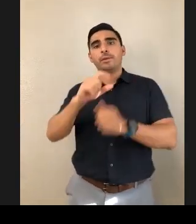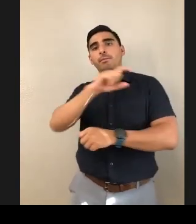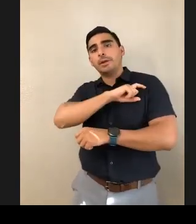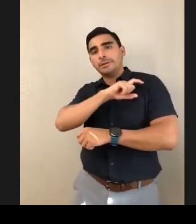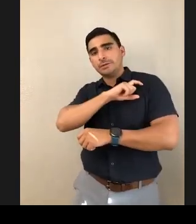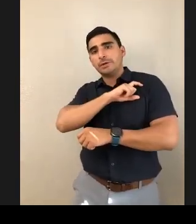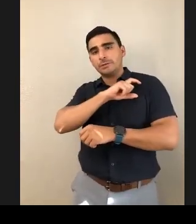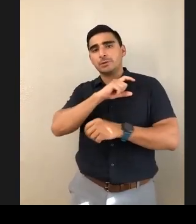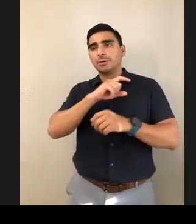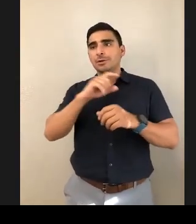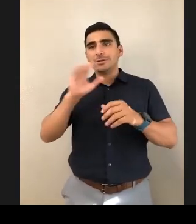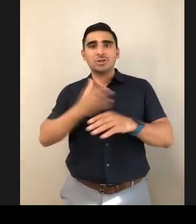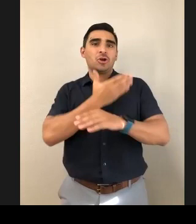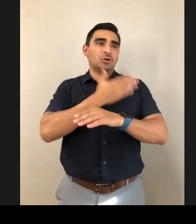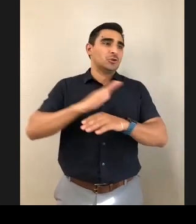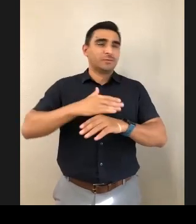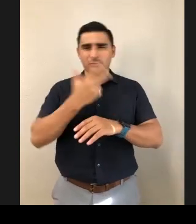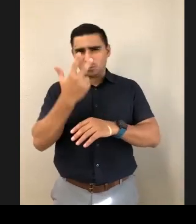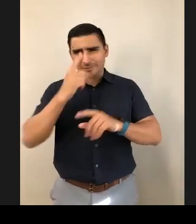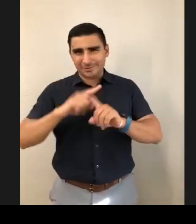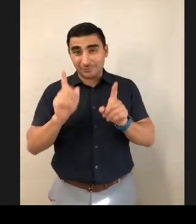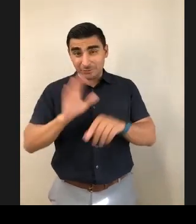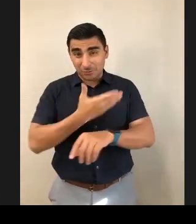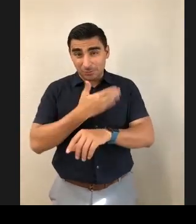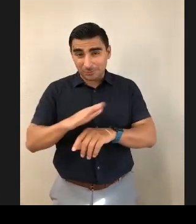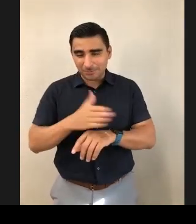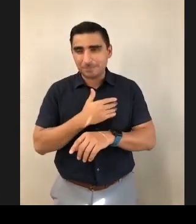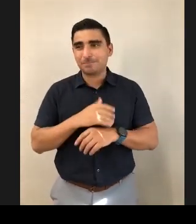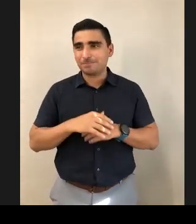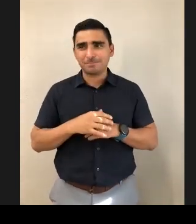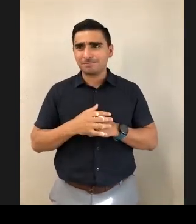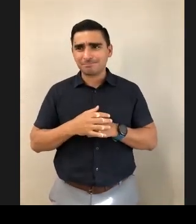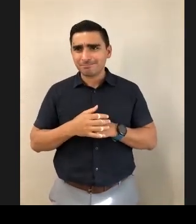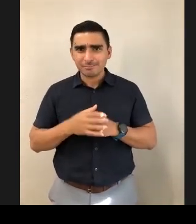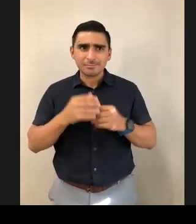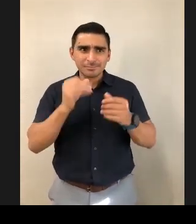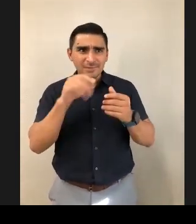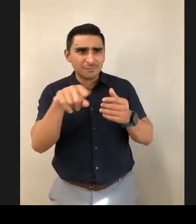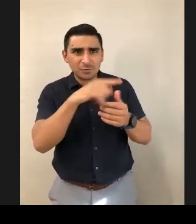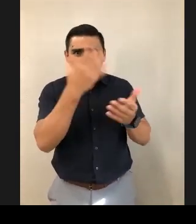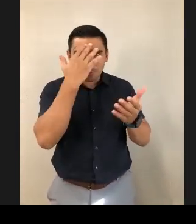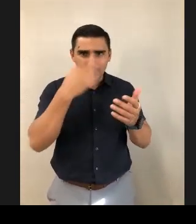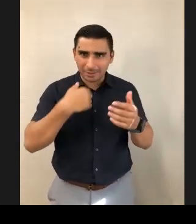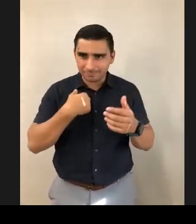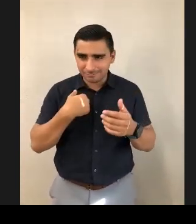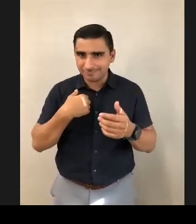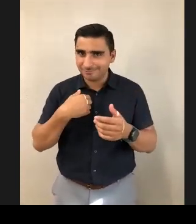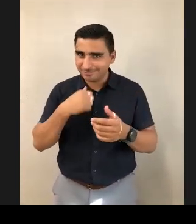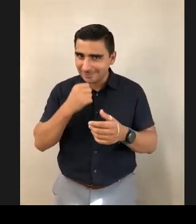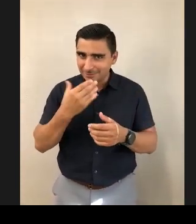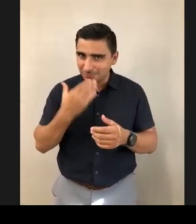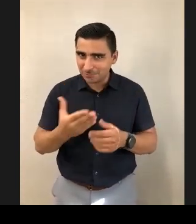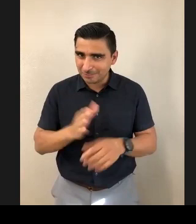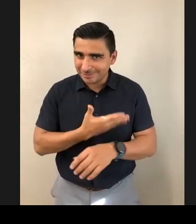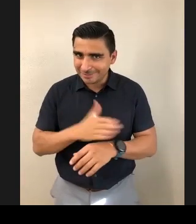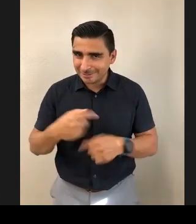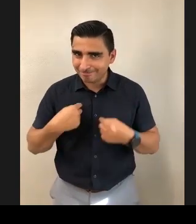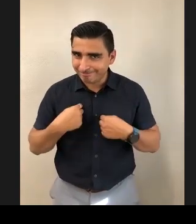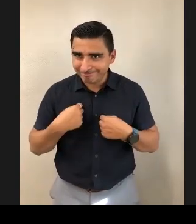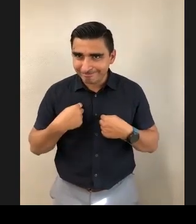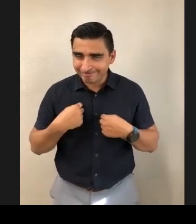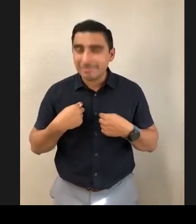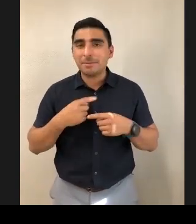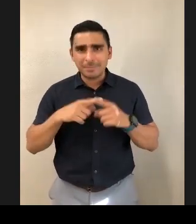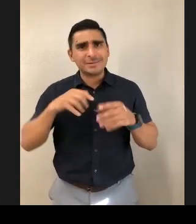de teatro. Y bueno, y nos pusimos a cantar mano a mano con la policía. Bueno, yo le digo, no soy un